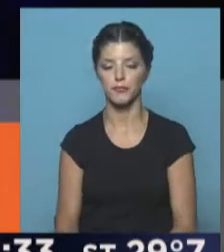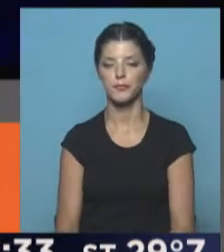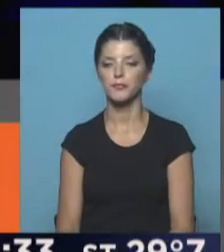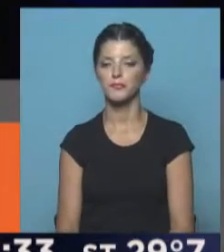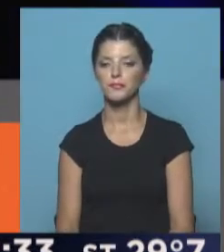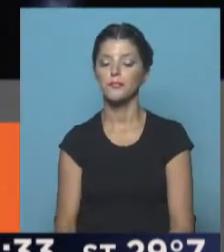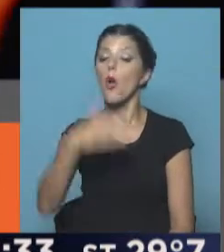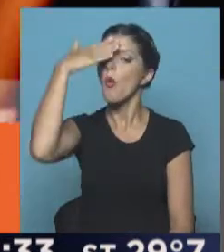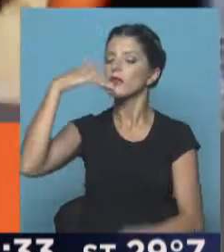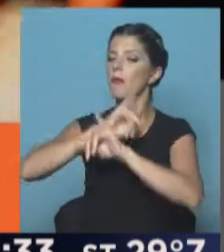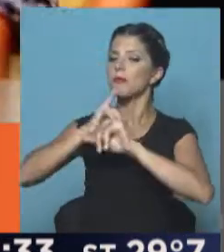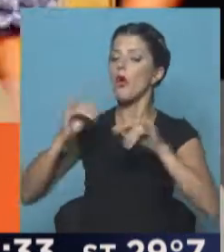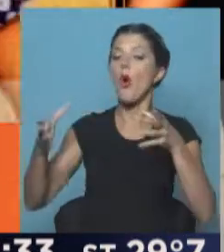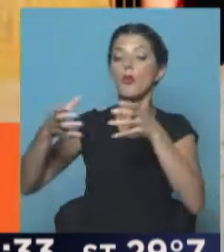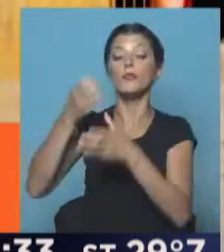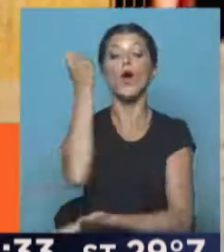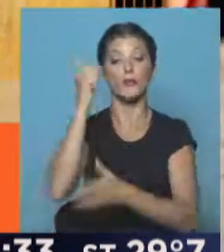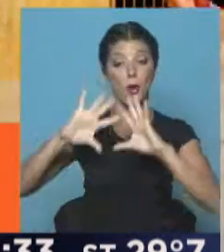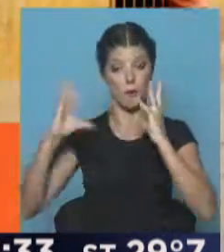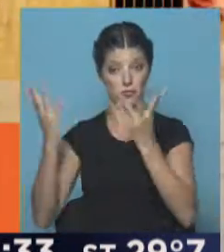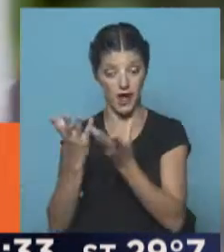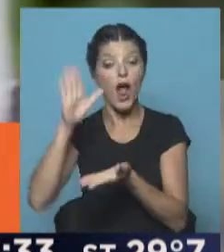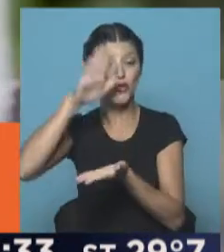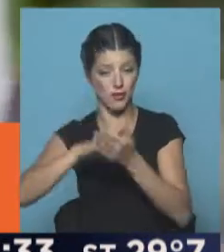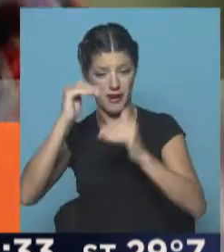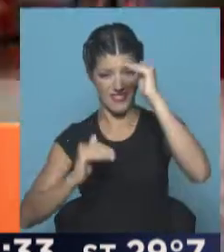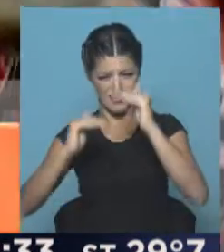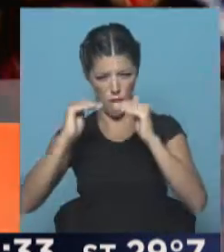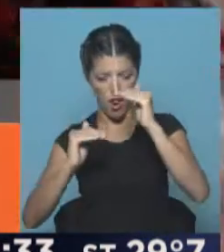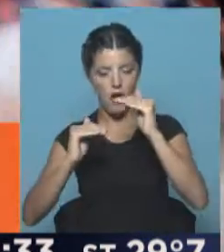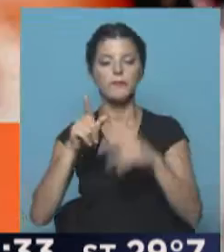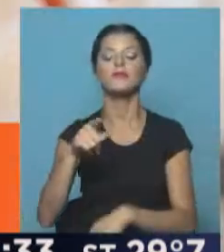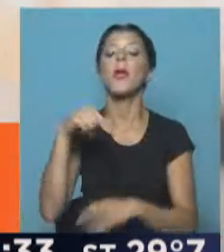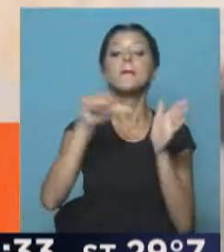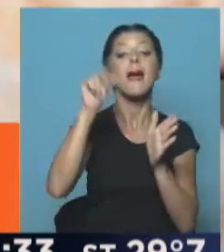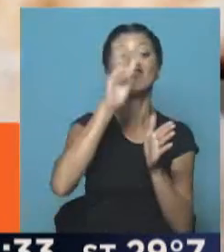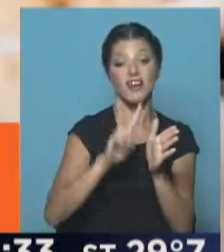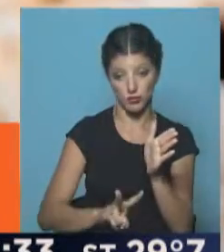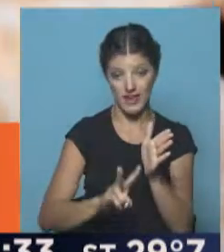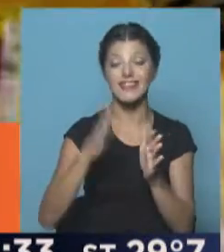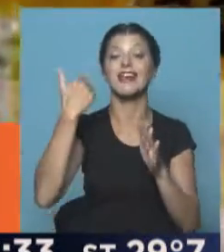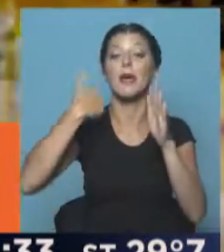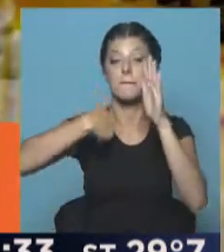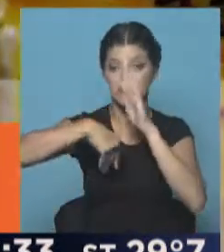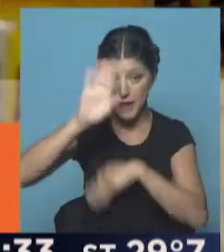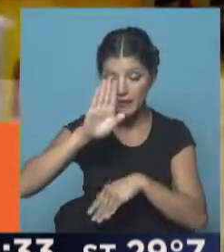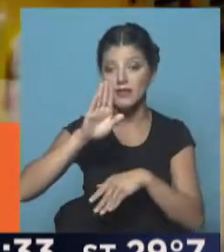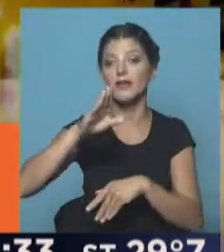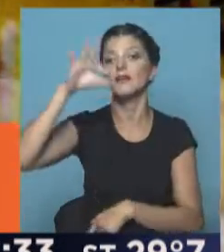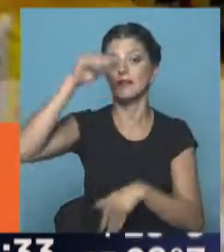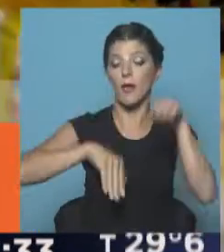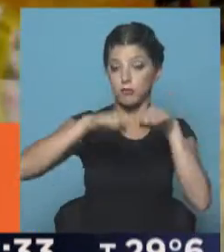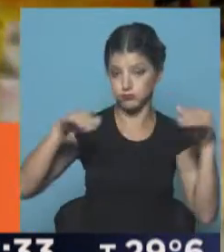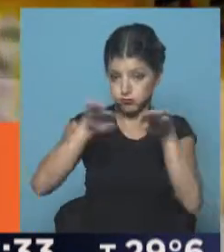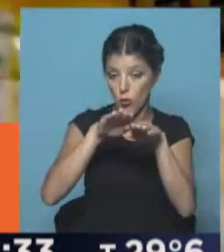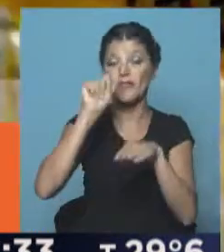el último informe del Foro Económico Mundial sobre la brecha global de género, Venezuela es el país con mayor paridad de ingresos en América